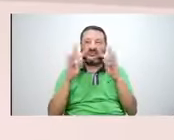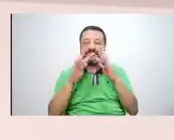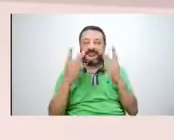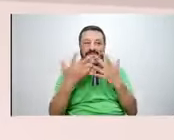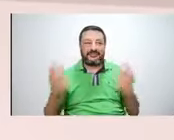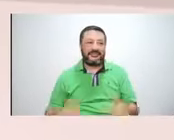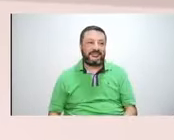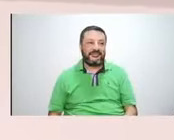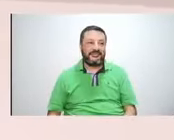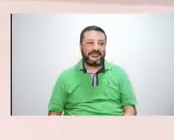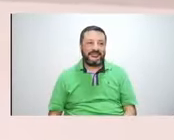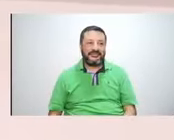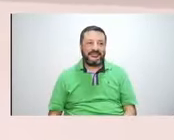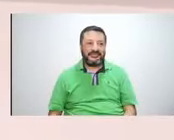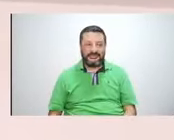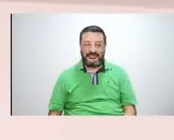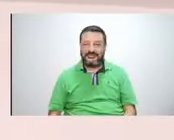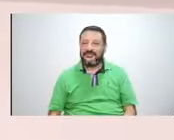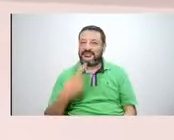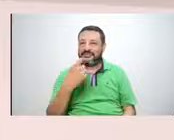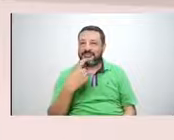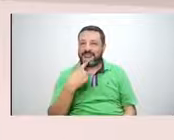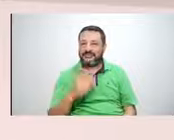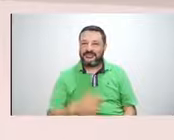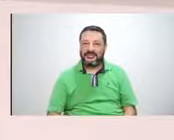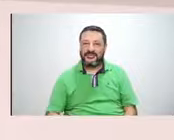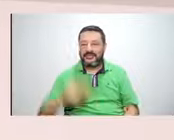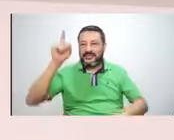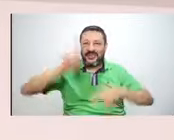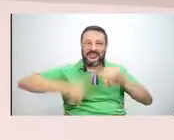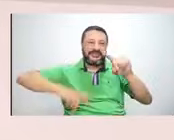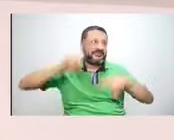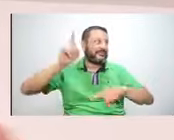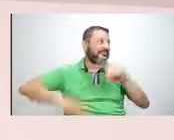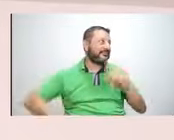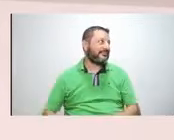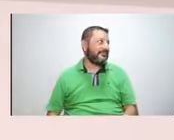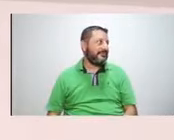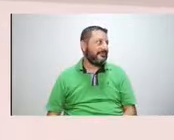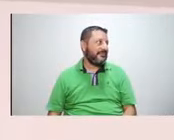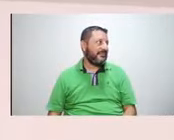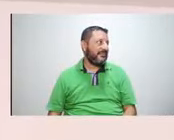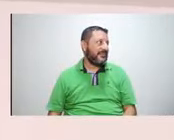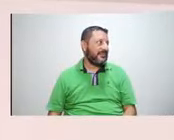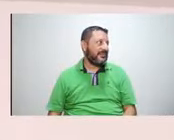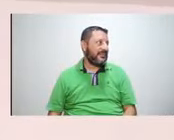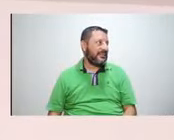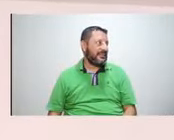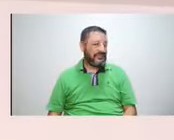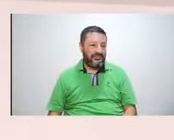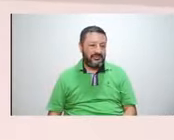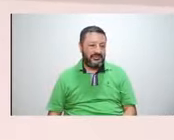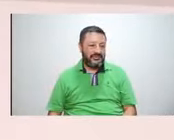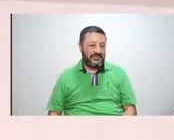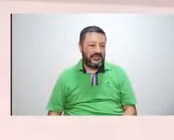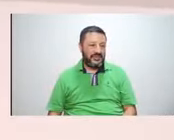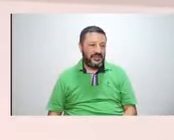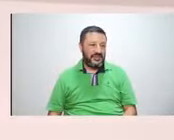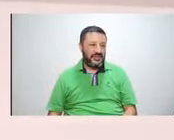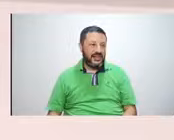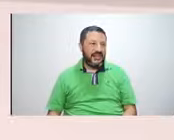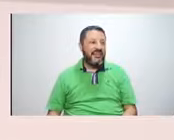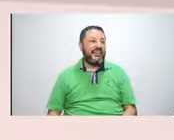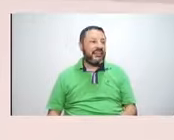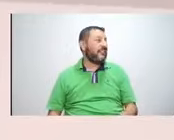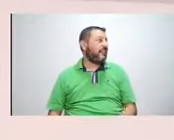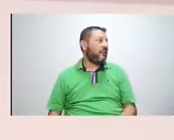Es súper complicado. Pues yo no pude con eso, ni, por ejemplo, la forma de respirar por dentro del agua. Yo sentía